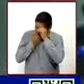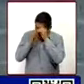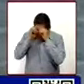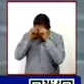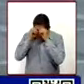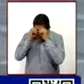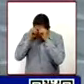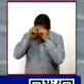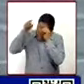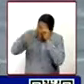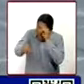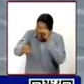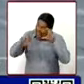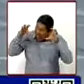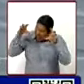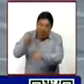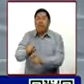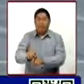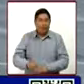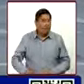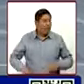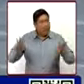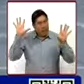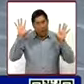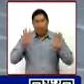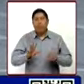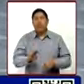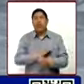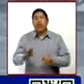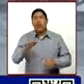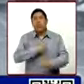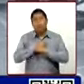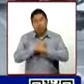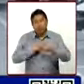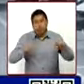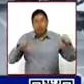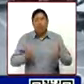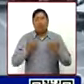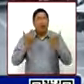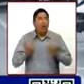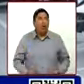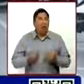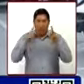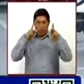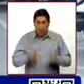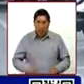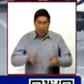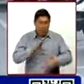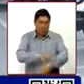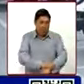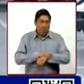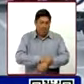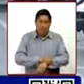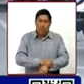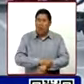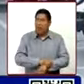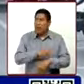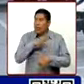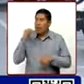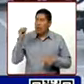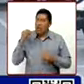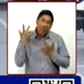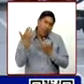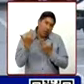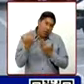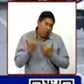y este caso se ha puesto en conocimiento del Ministerio Público actualmente la persona se encuentra prendida y estamos